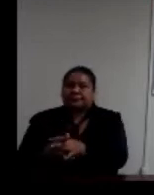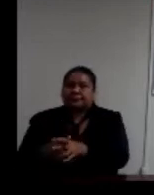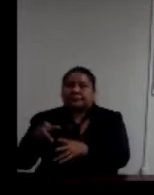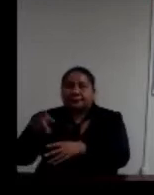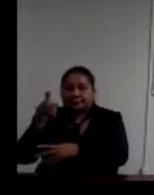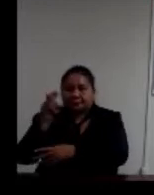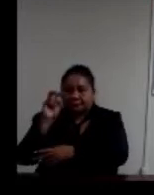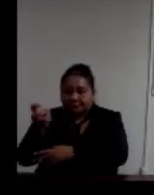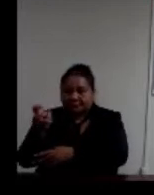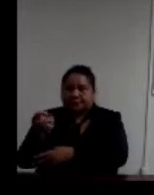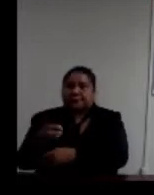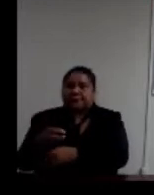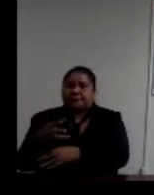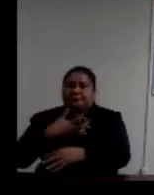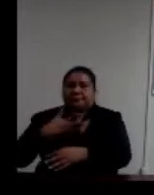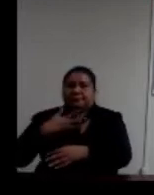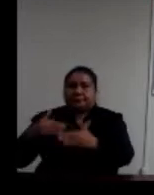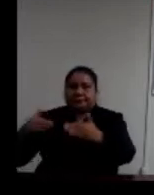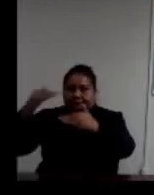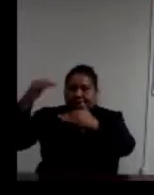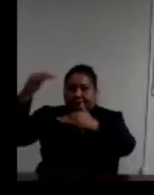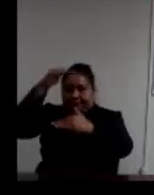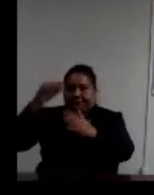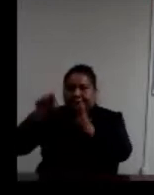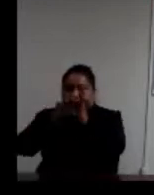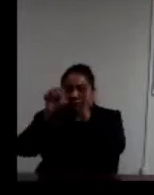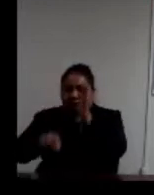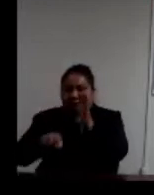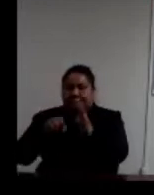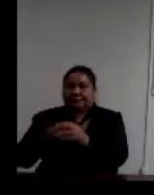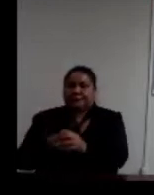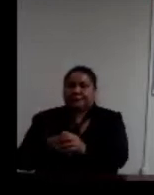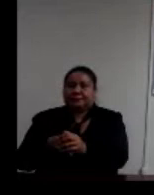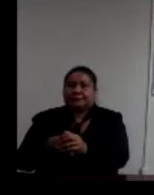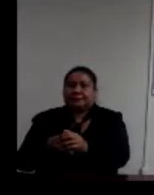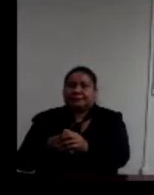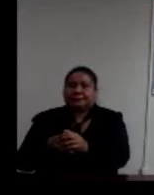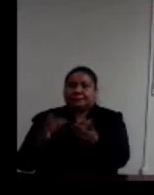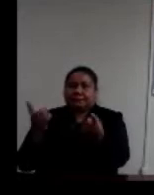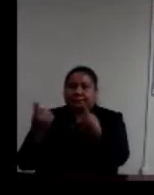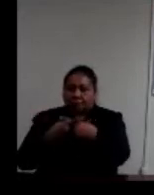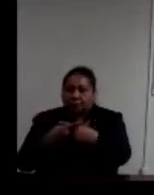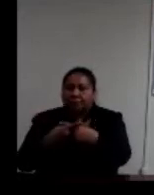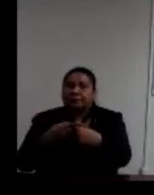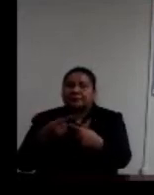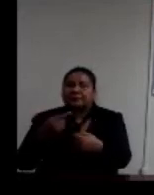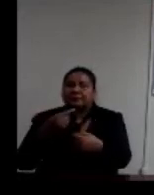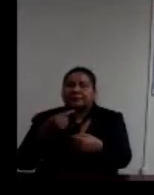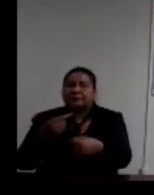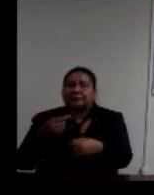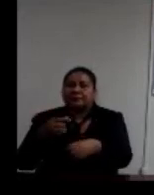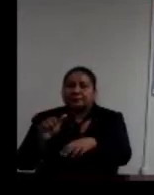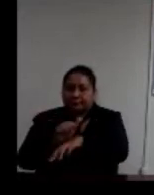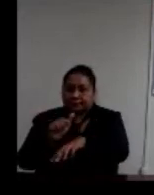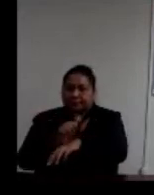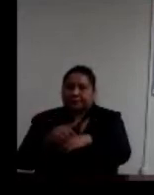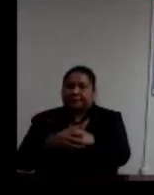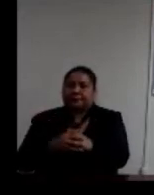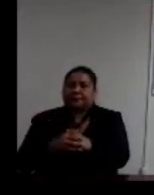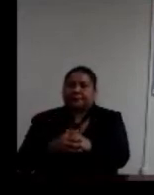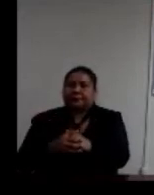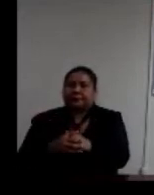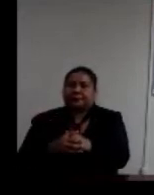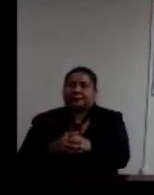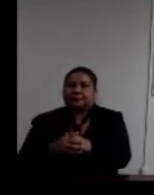tenemos una tabla que nos ejemplifica las violaciones de tránsito y accidentes en adultos con TDA que nunca